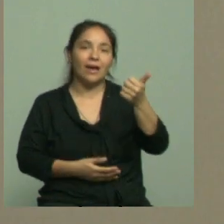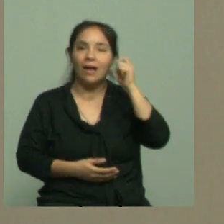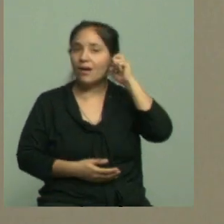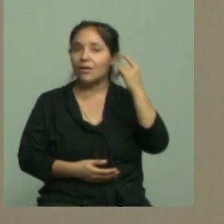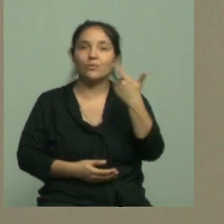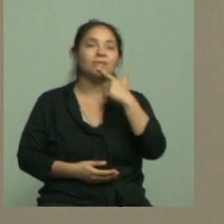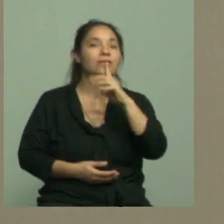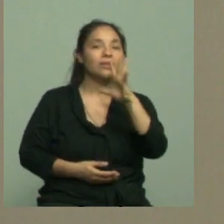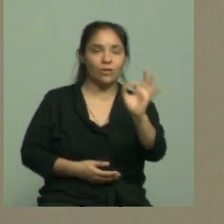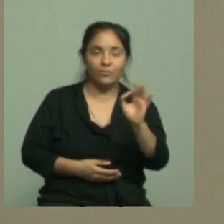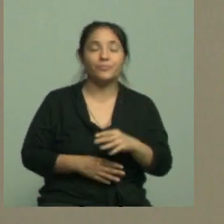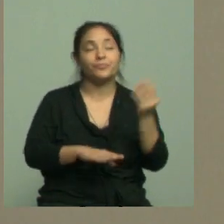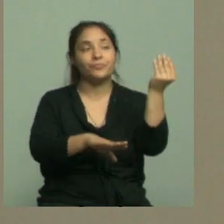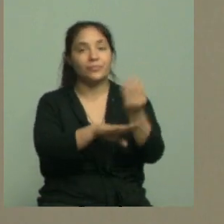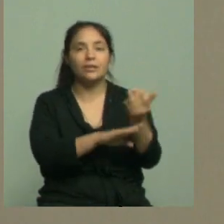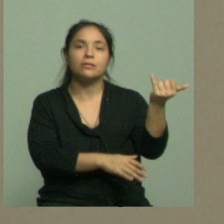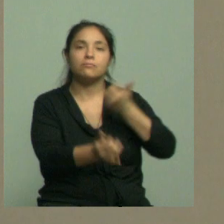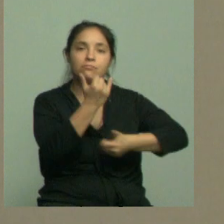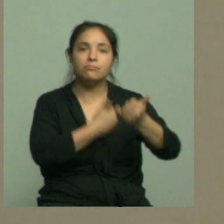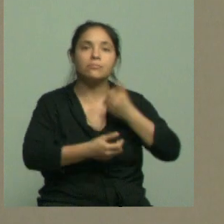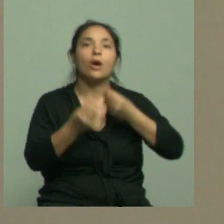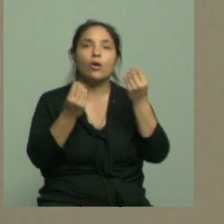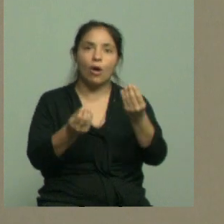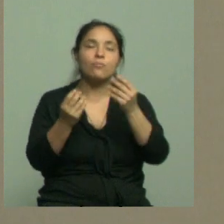con nosotros, haciendo el repaso de lo